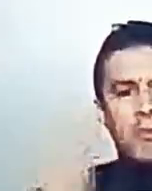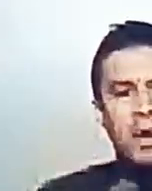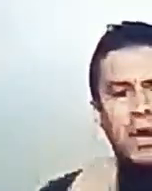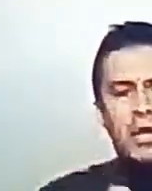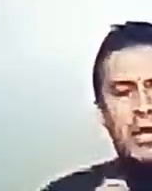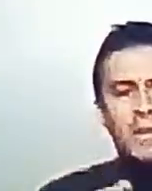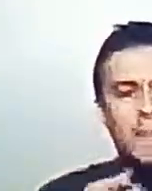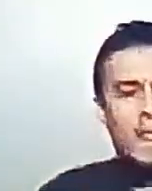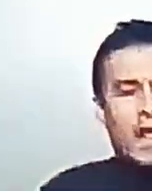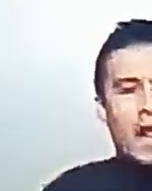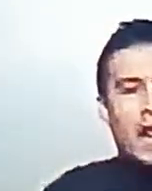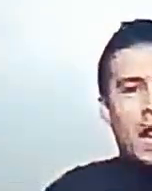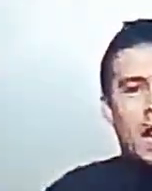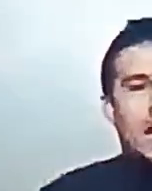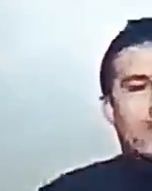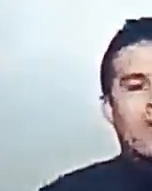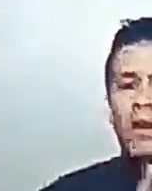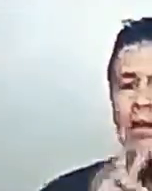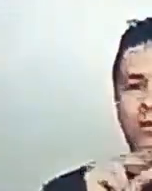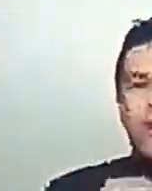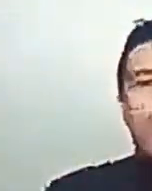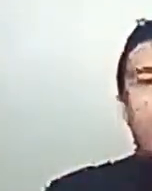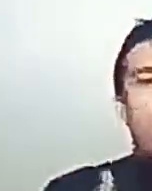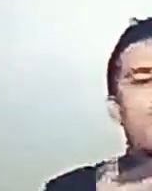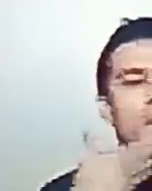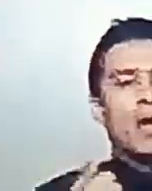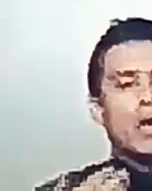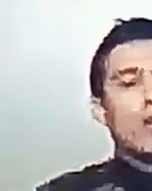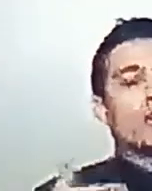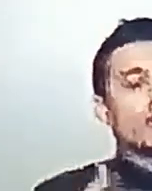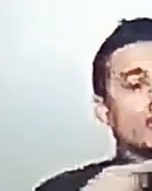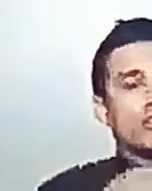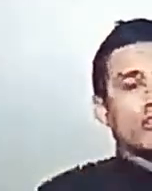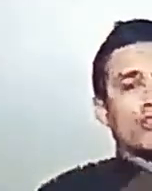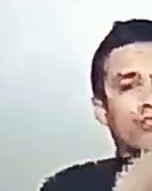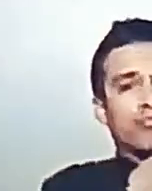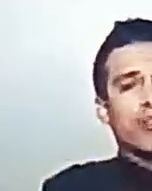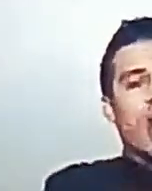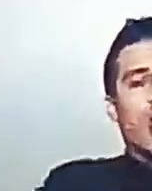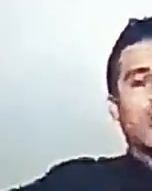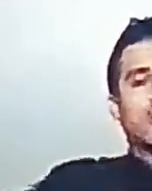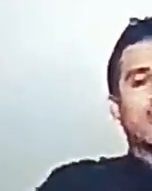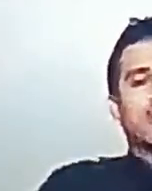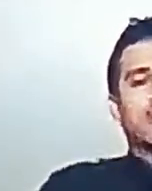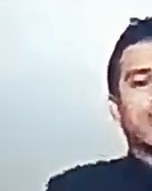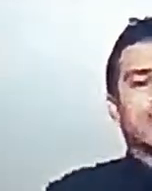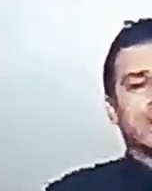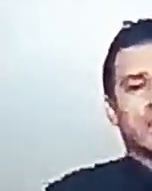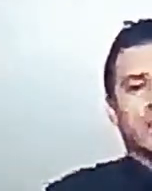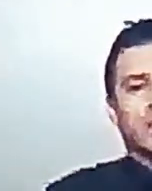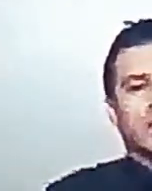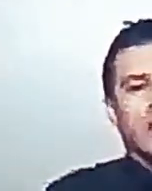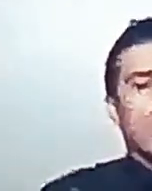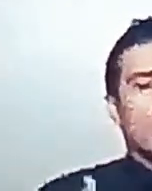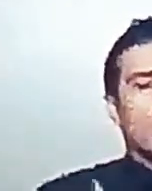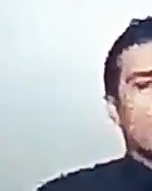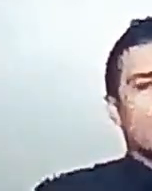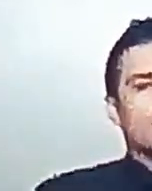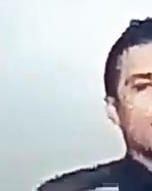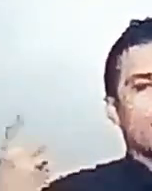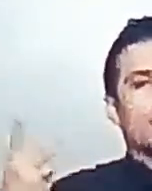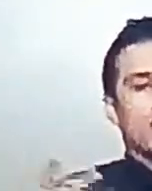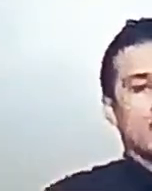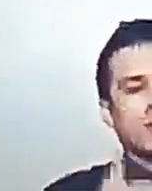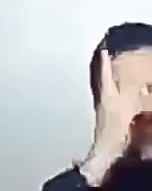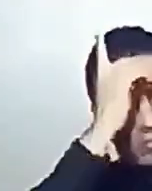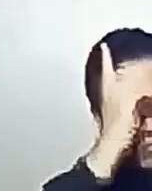casa, usted venga a nuestras lavadoras públicas y pueda dedicarse a capacitarse, a entrenarse y a tener una vida digna. Y este es el cambio que tendremos este